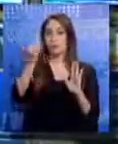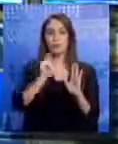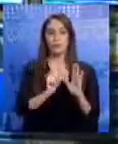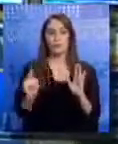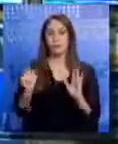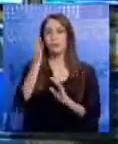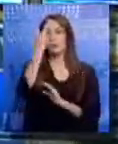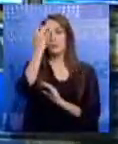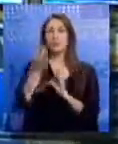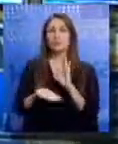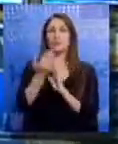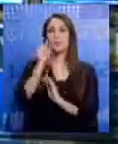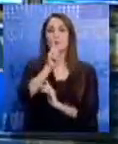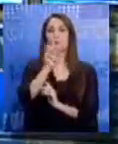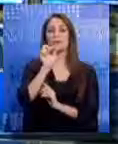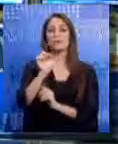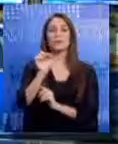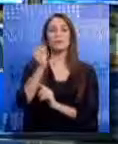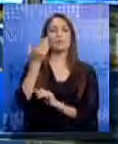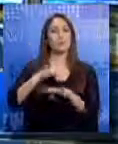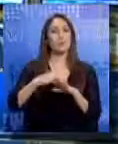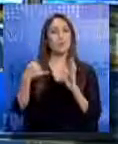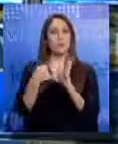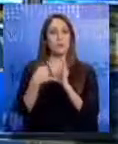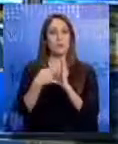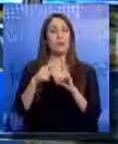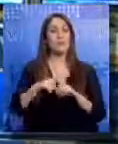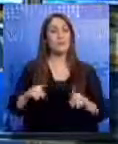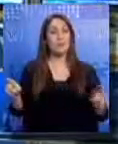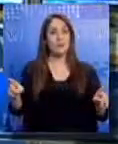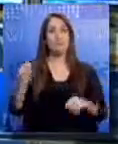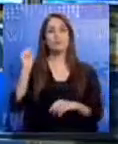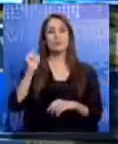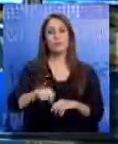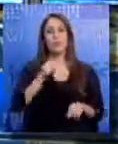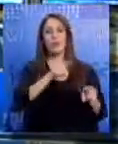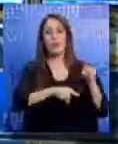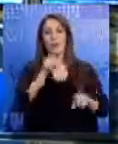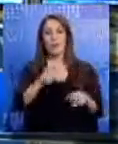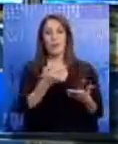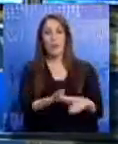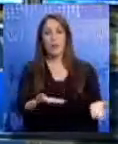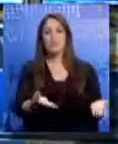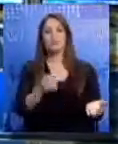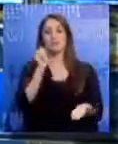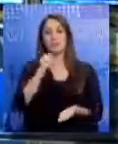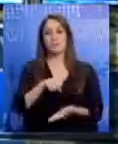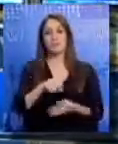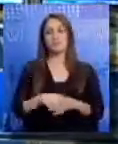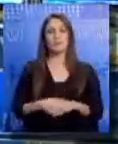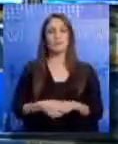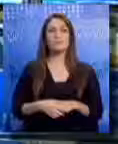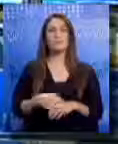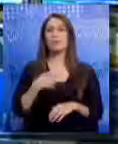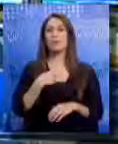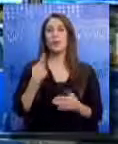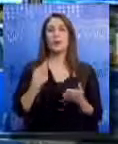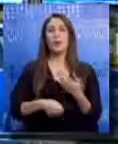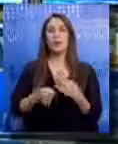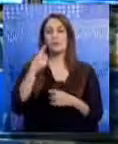por el incremento de 2 puntos porcentuales al IVA, pero sí ciertos artículos procesados. Hicimos un recorrido